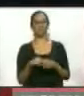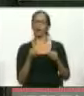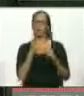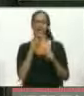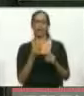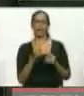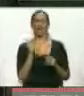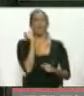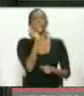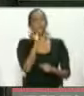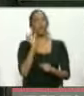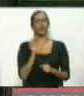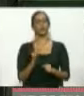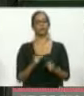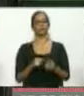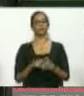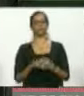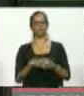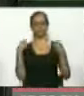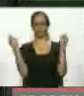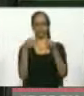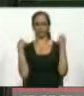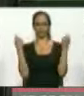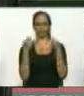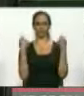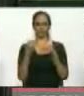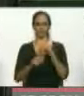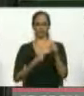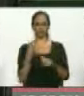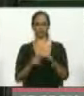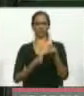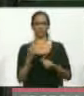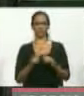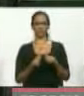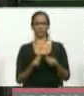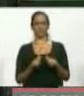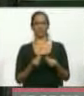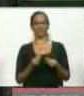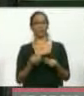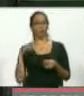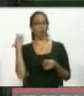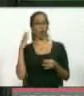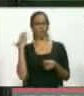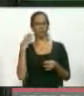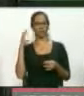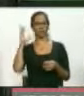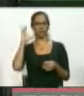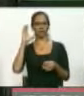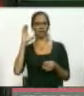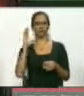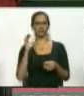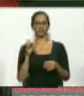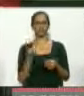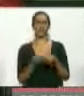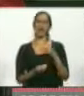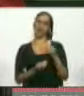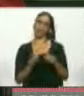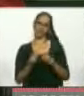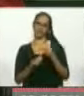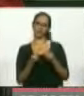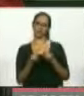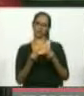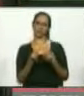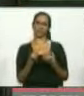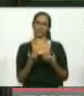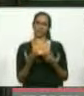es un poco la campaña que se ha venido generando colombia es un país que ha generado bastante